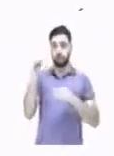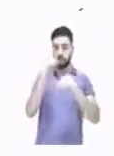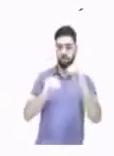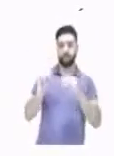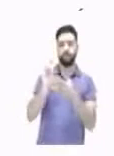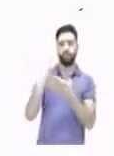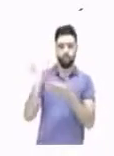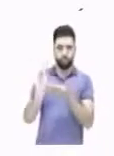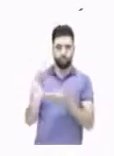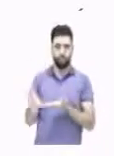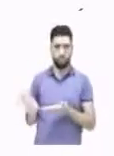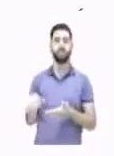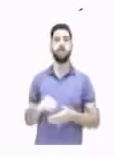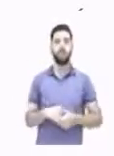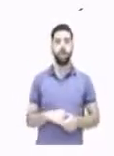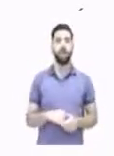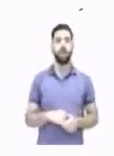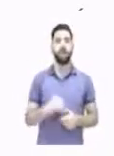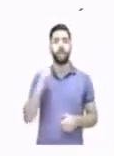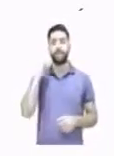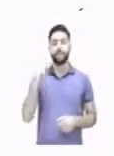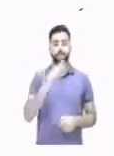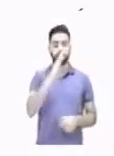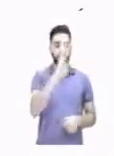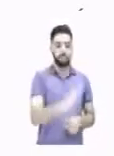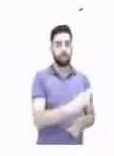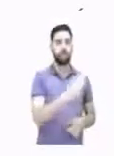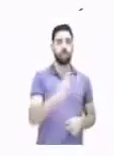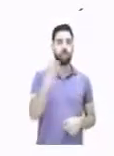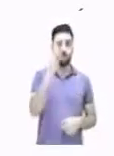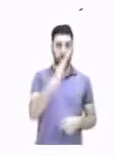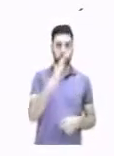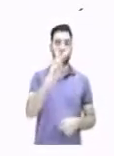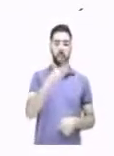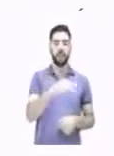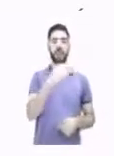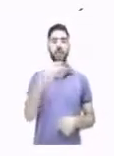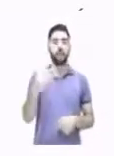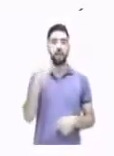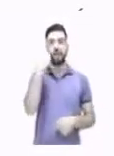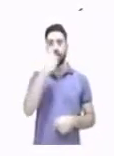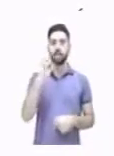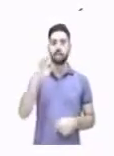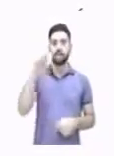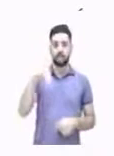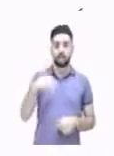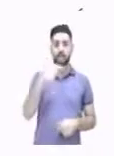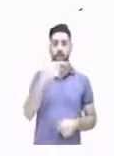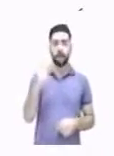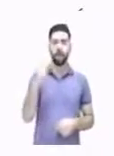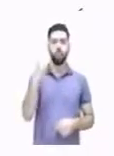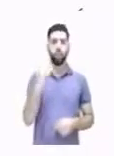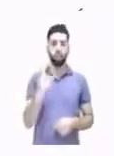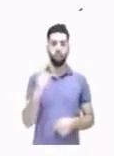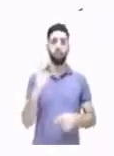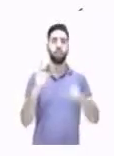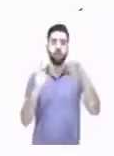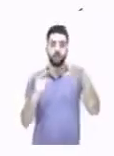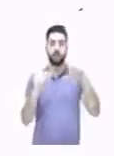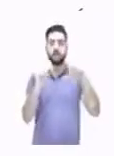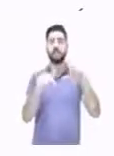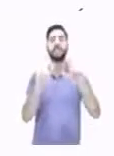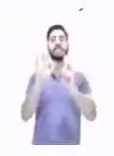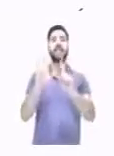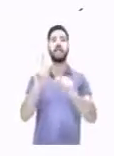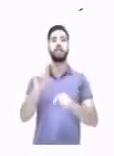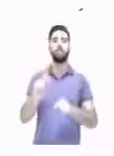Sustituyendo datos me quedaría entonces que beta es igual al seno inverso de ¿cuánto vale B? B